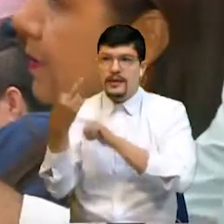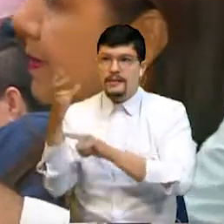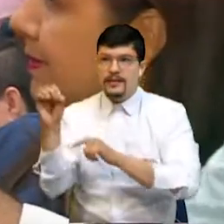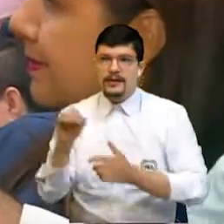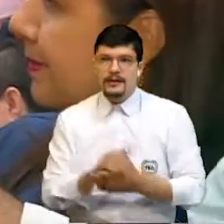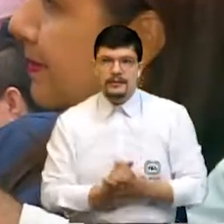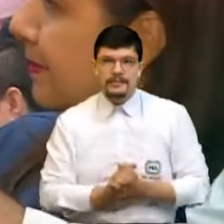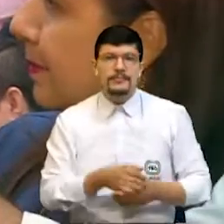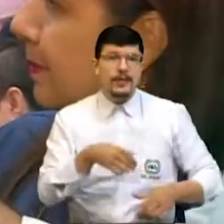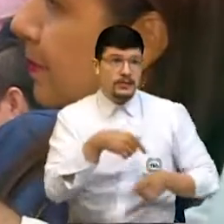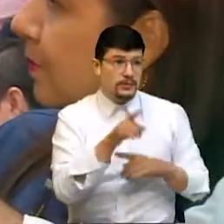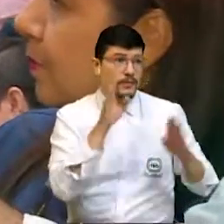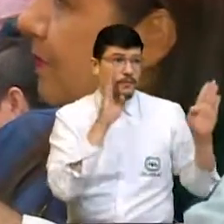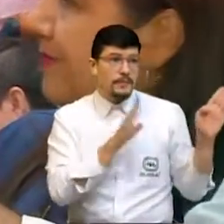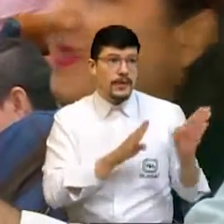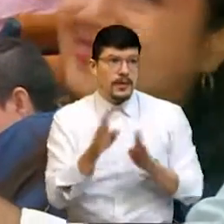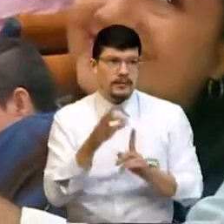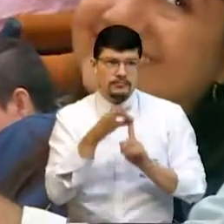plan